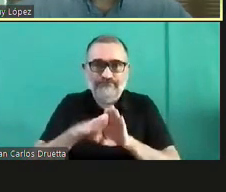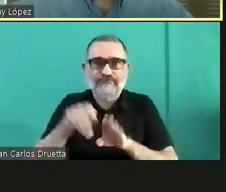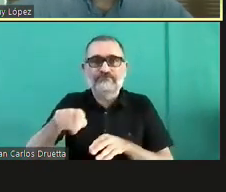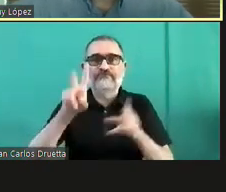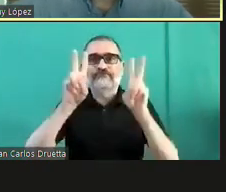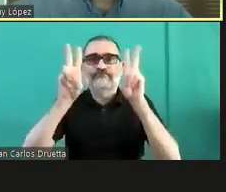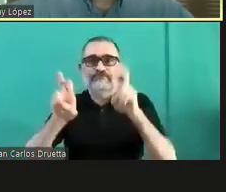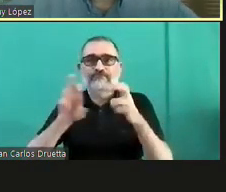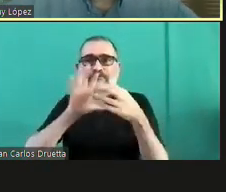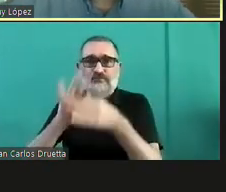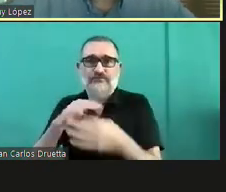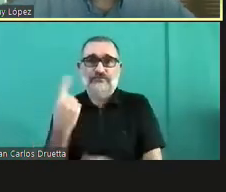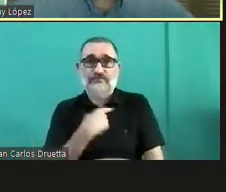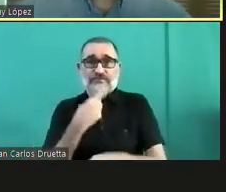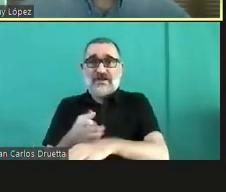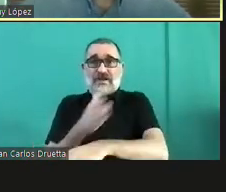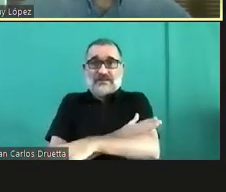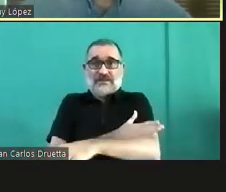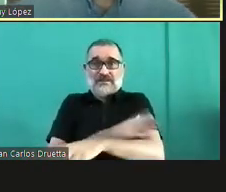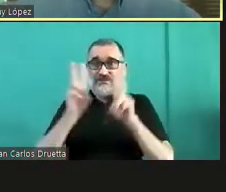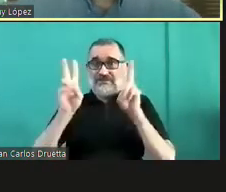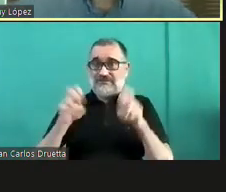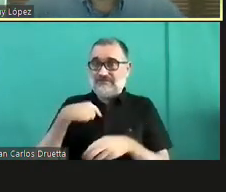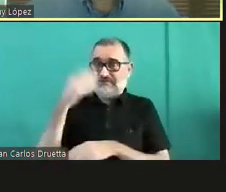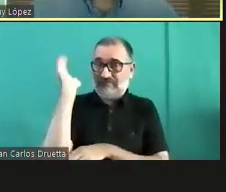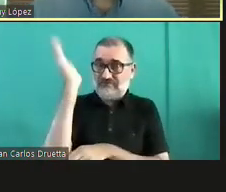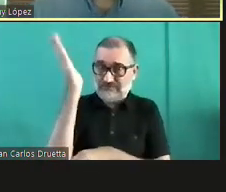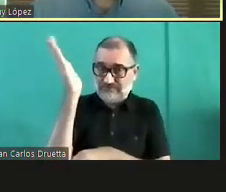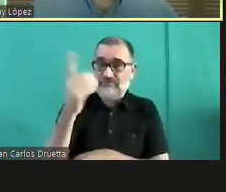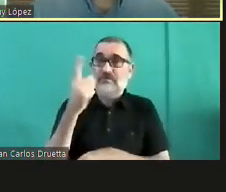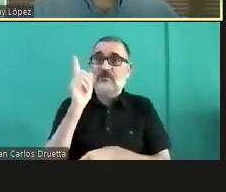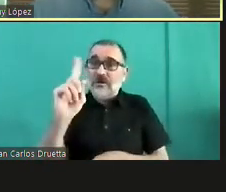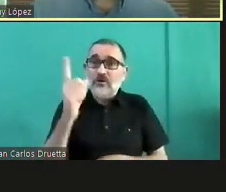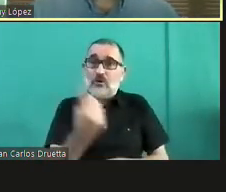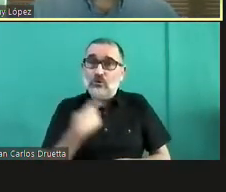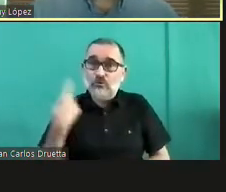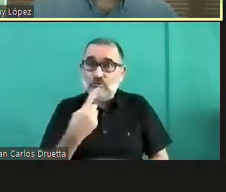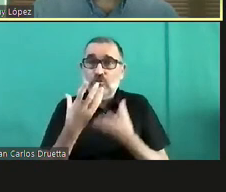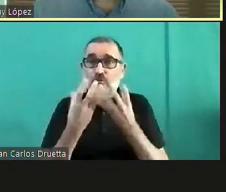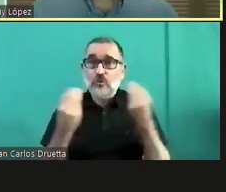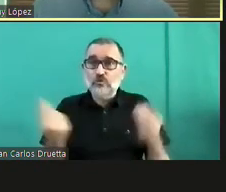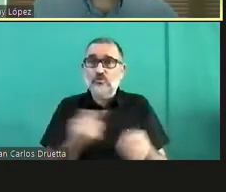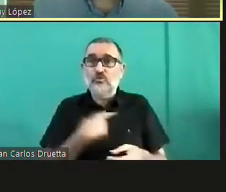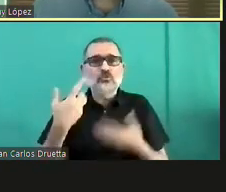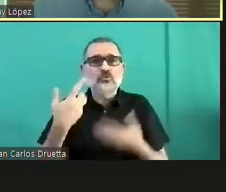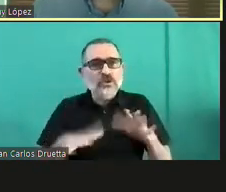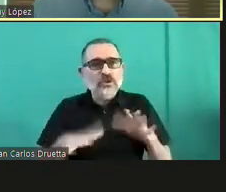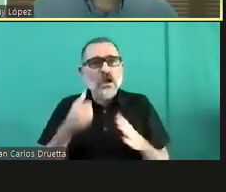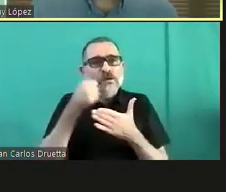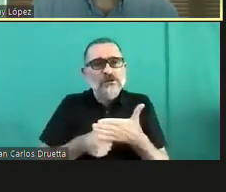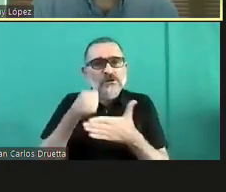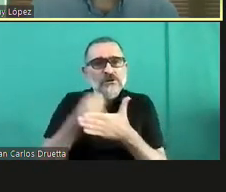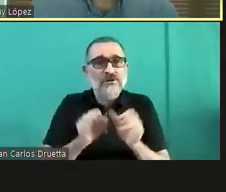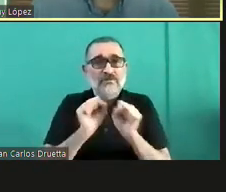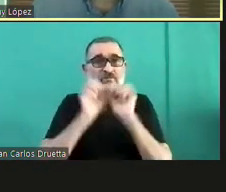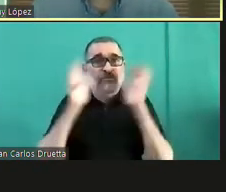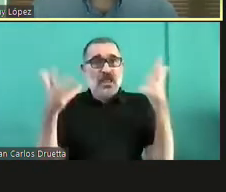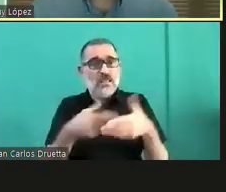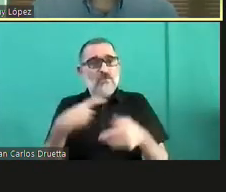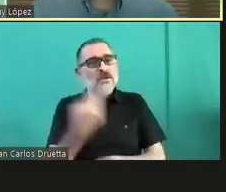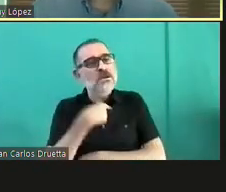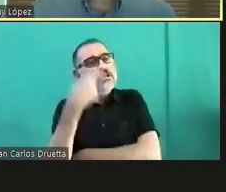para la detección temprana para el monitoreo a distancia de los pacientes sospechosos y